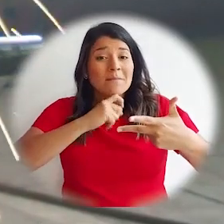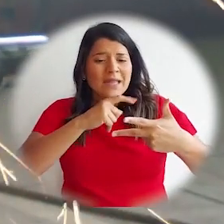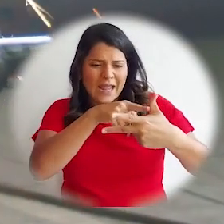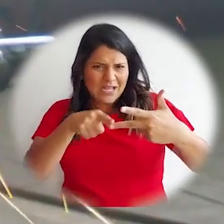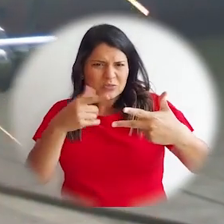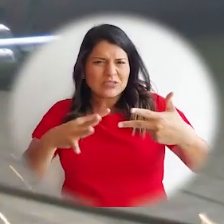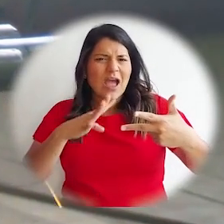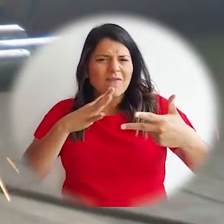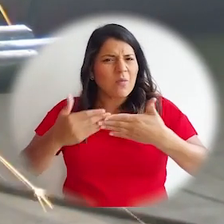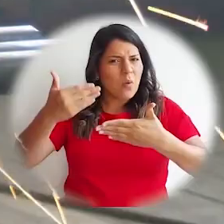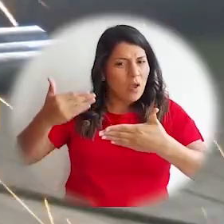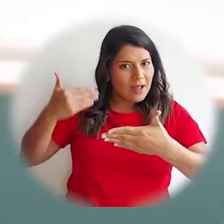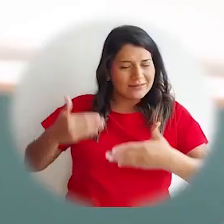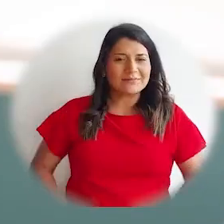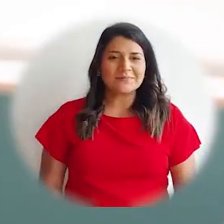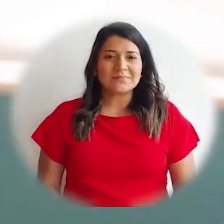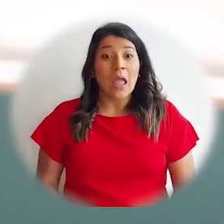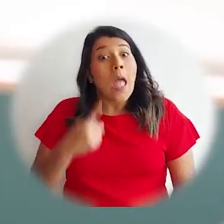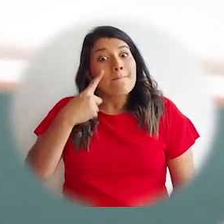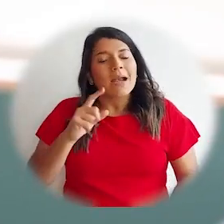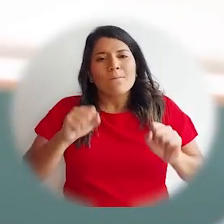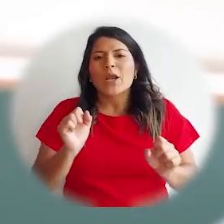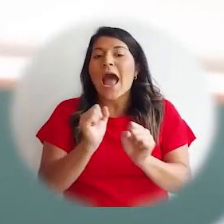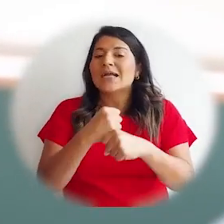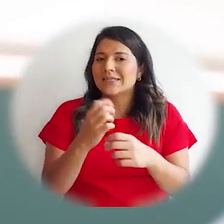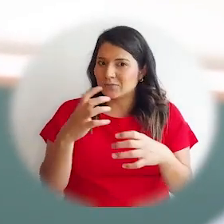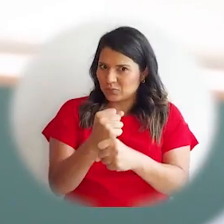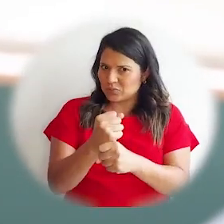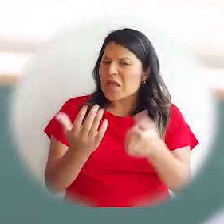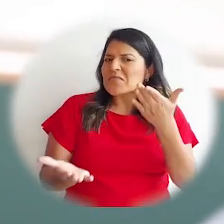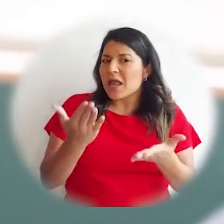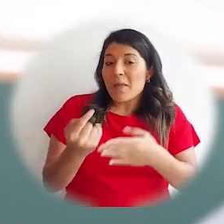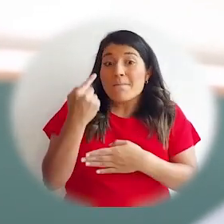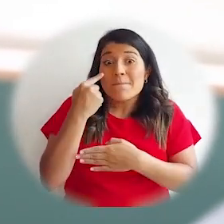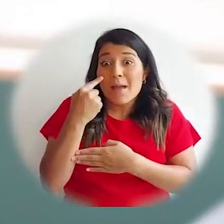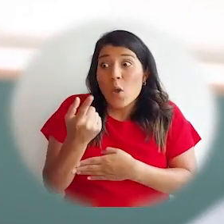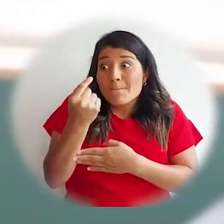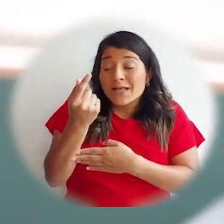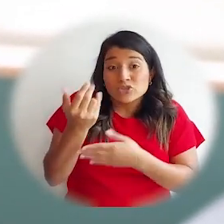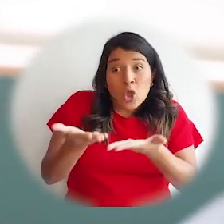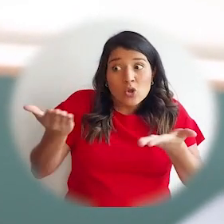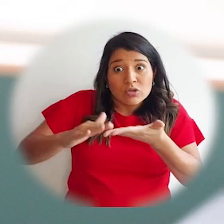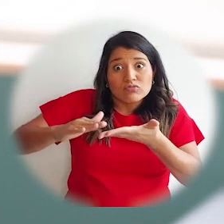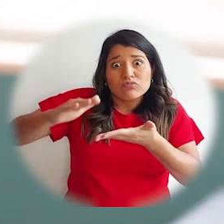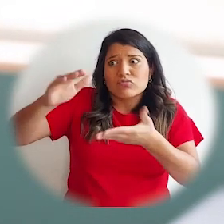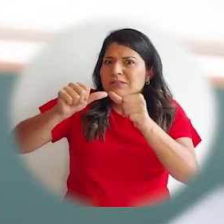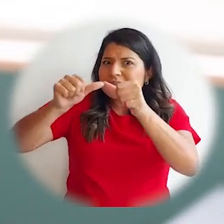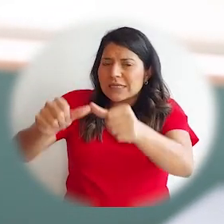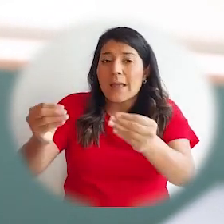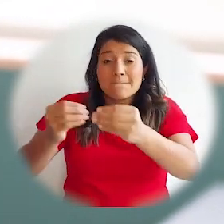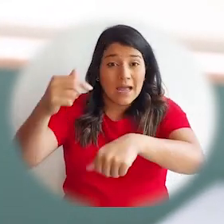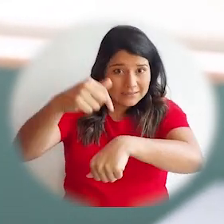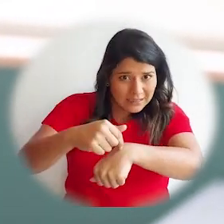comentado en algunos de nuestros reportes. Para recapitular, es muy posible ver niveles de inflación relativamente elevados por un tiempo más, mayor reapertura